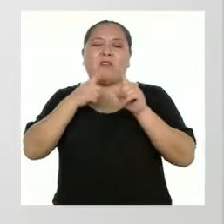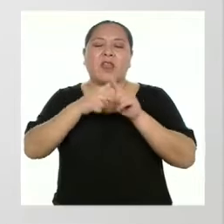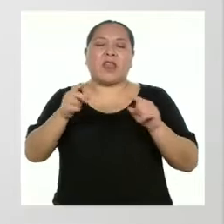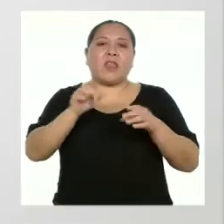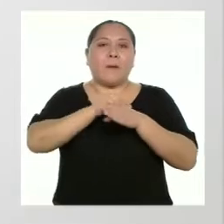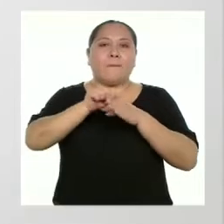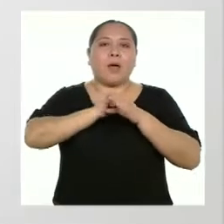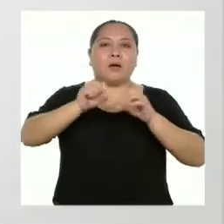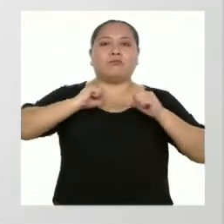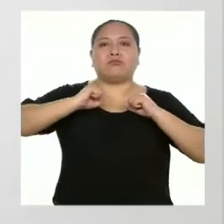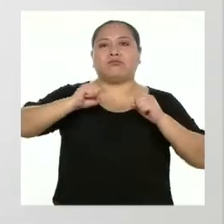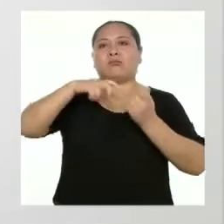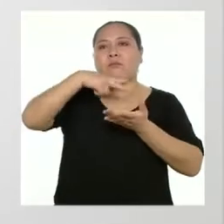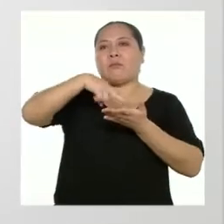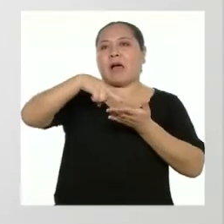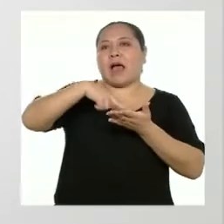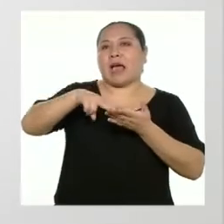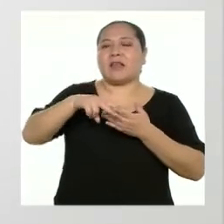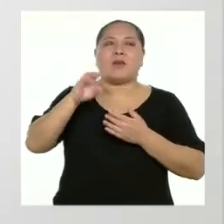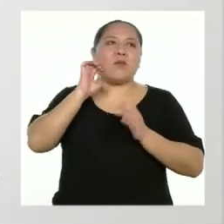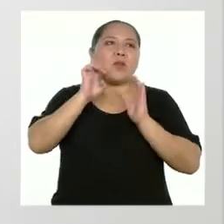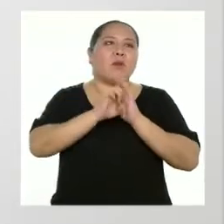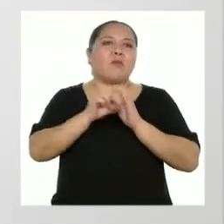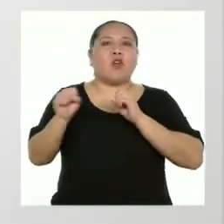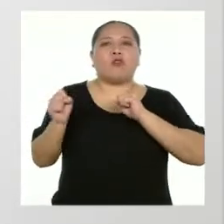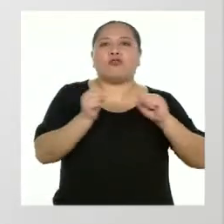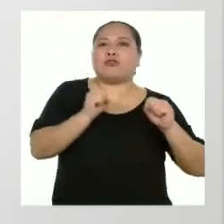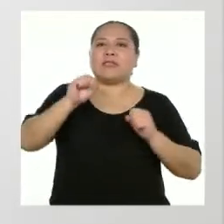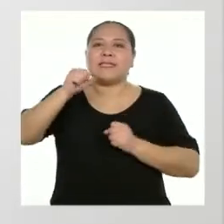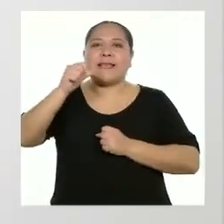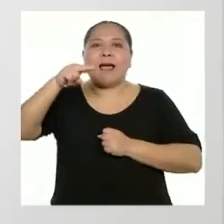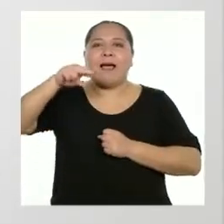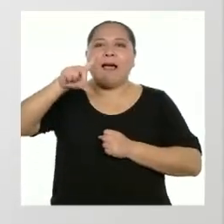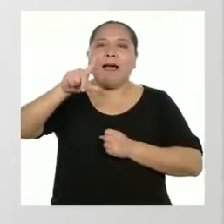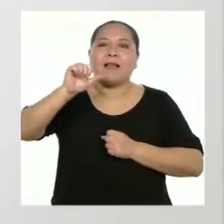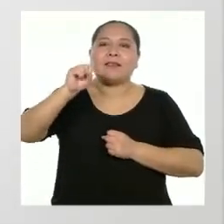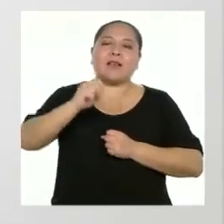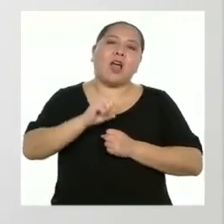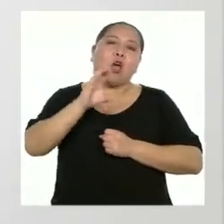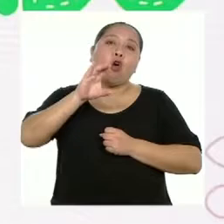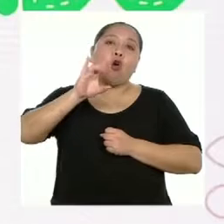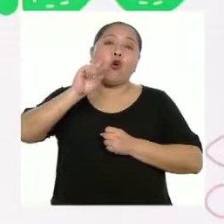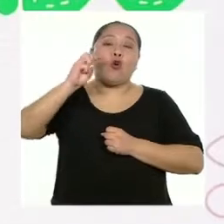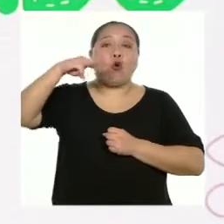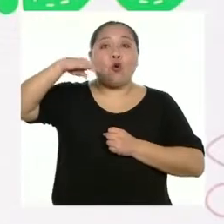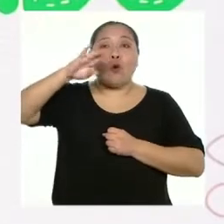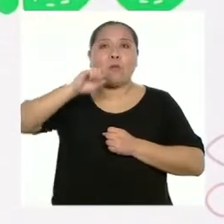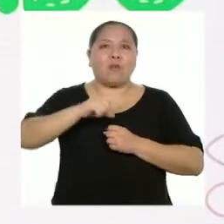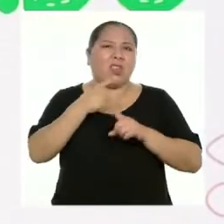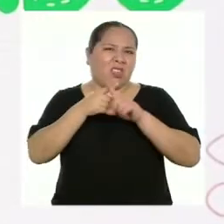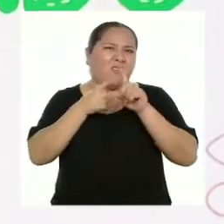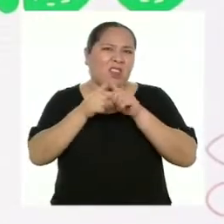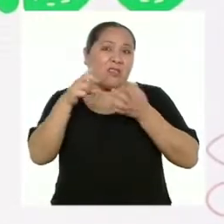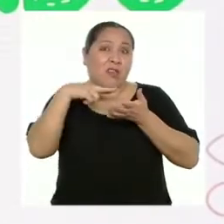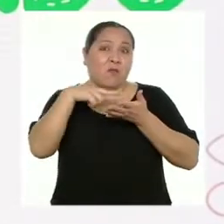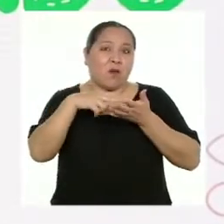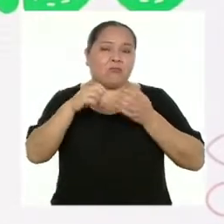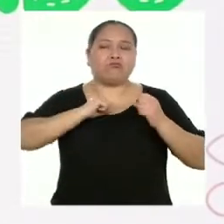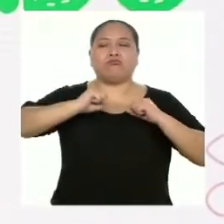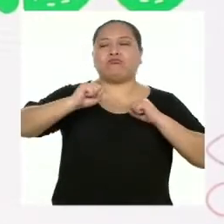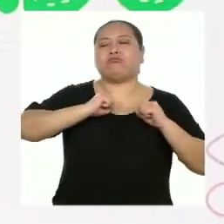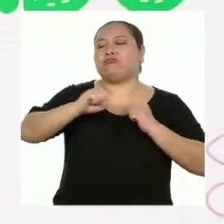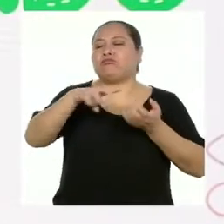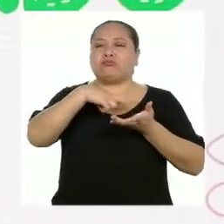al ritmo de bailes latinos como bachata, salsa, merengue, cumbia, entre otros. Ah, su profesora,